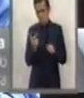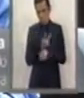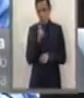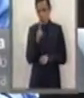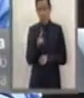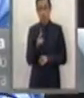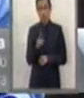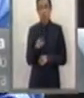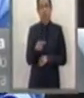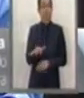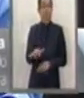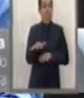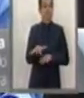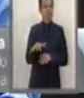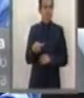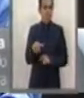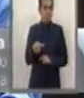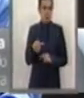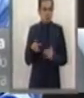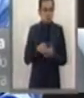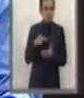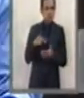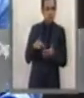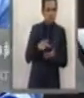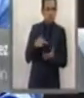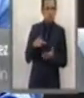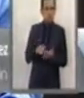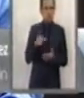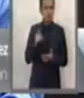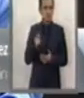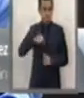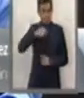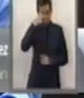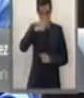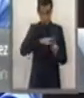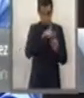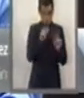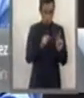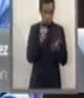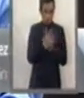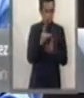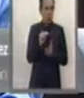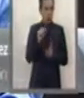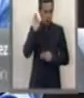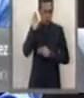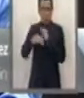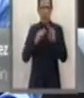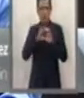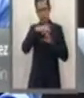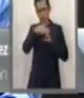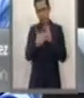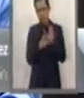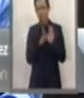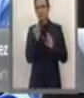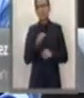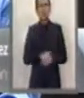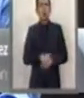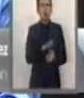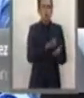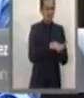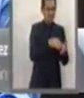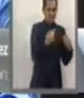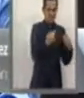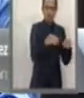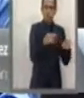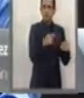en el mundo, es la falsificación de documentos en general. Esta actividad se va a